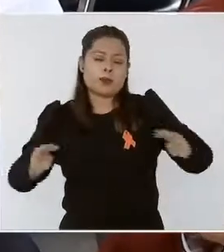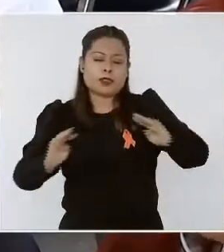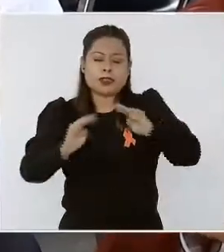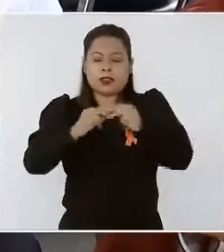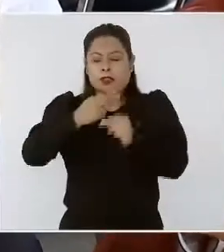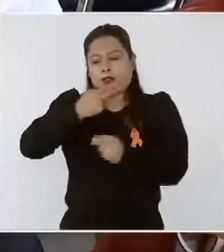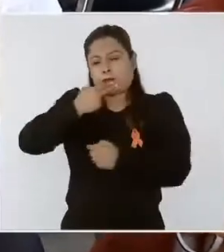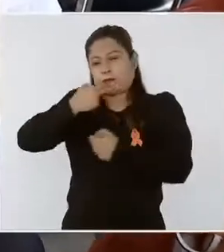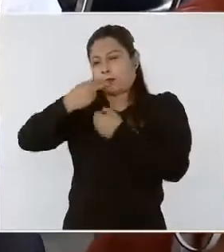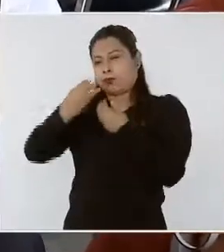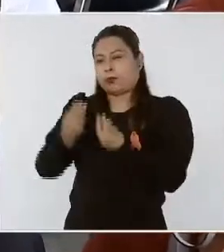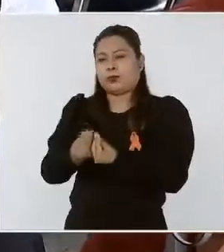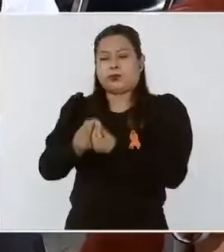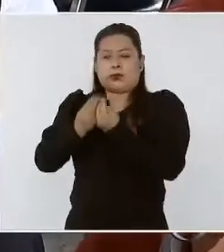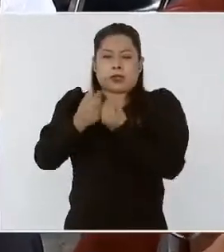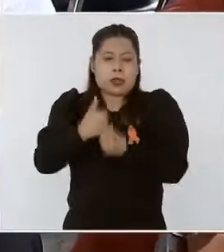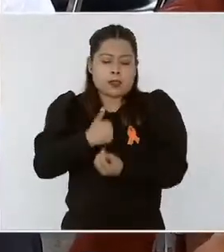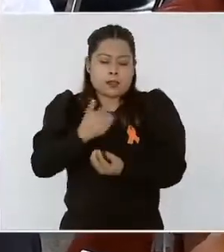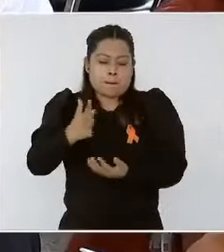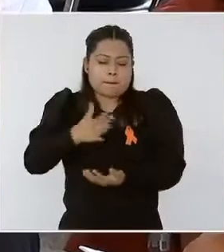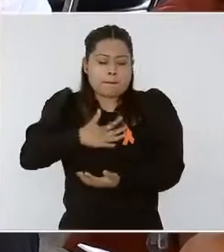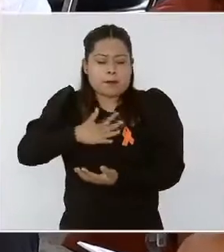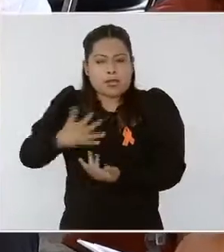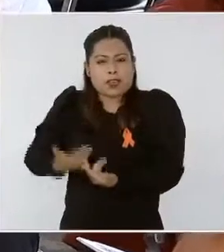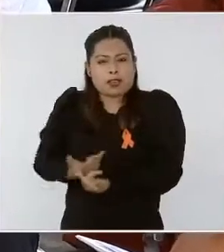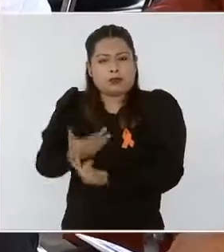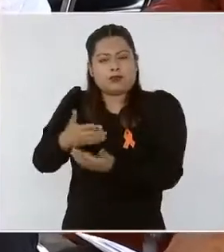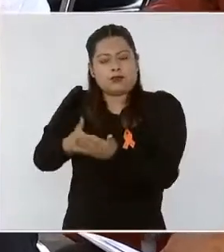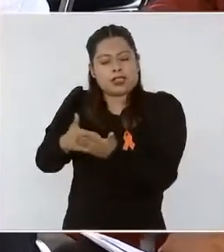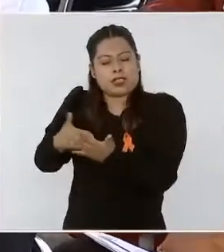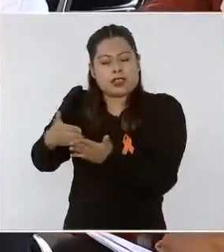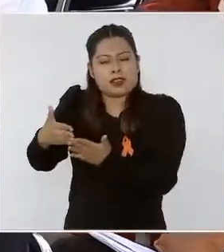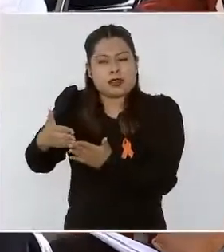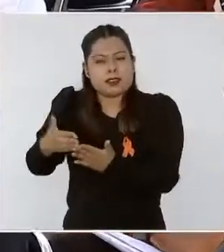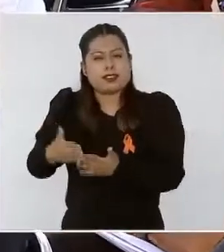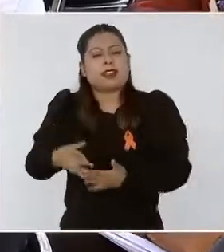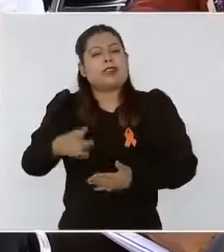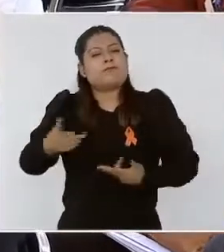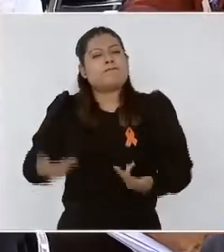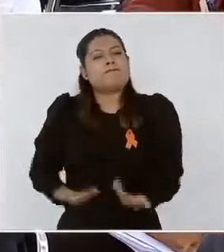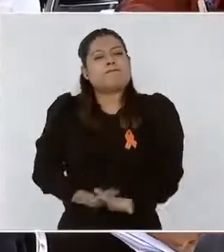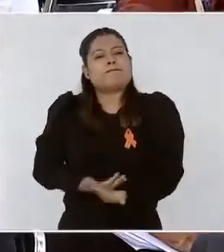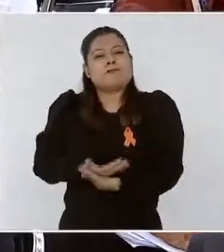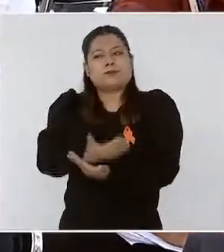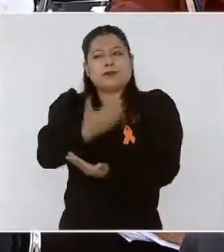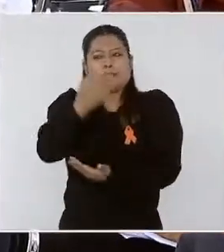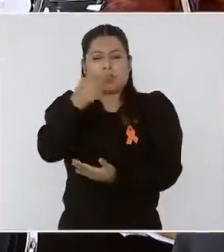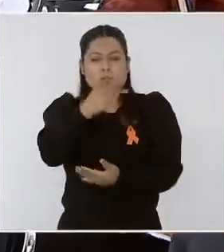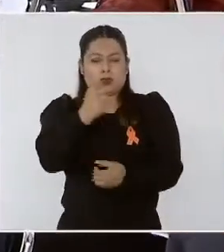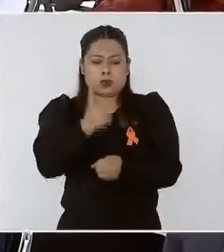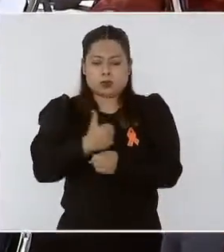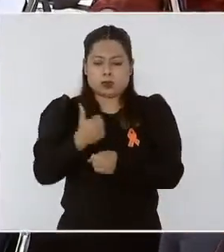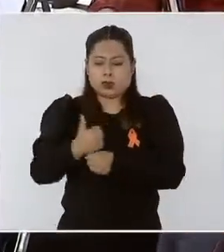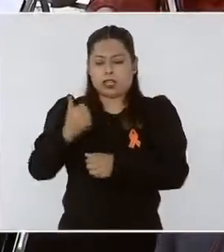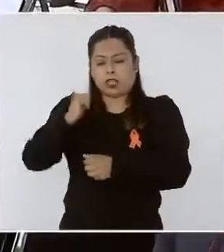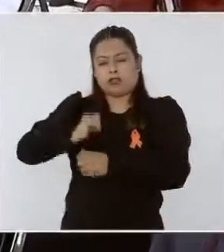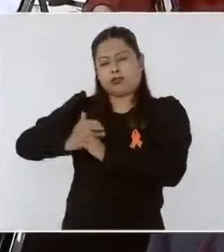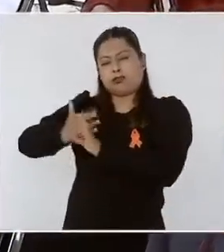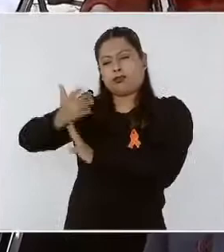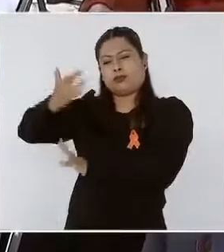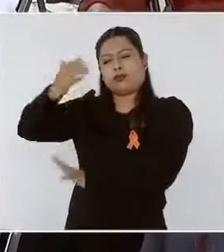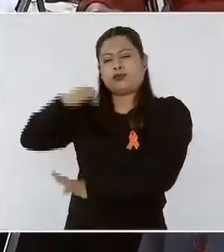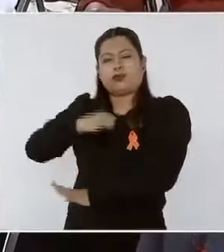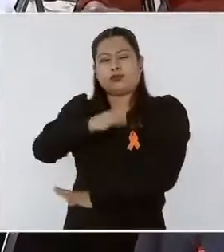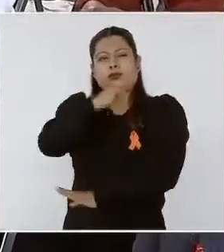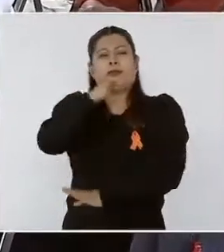sagradas, tomadas de mis raíces milenarias, que nacieron con las abuelas ancianas